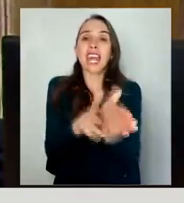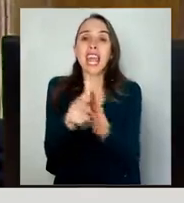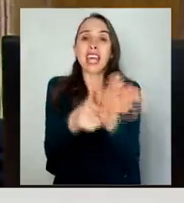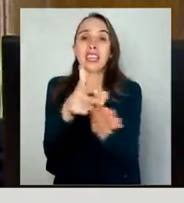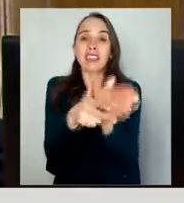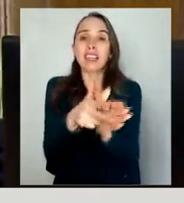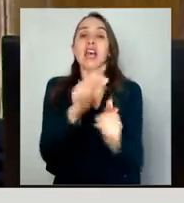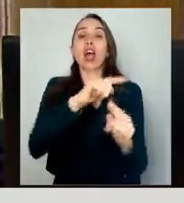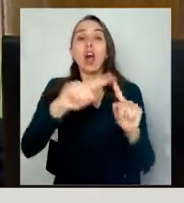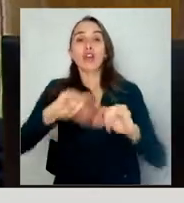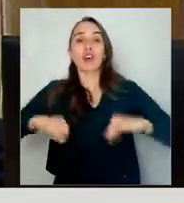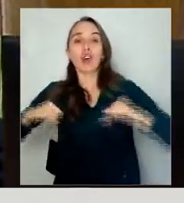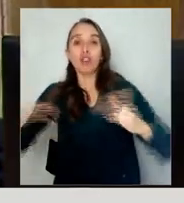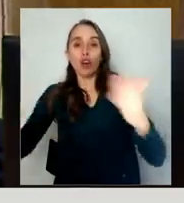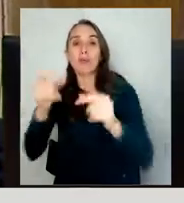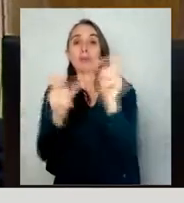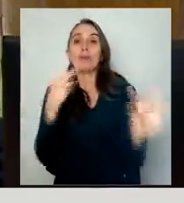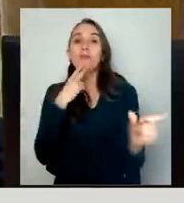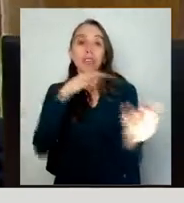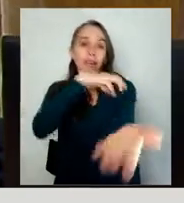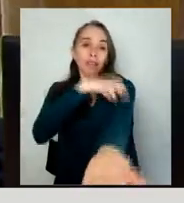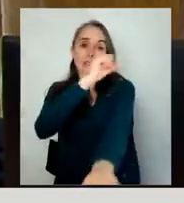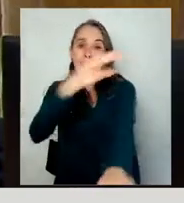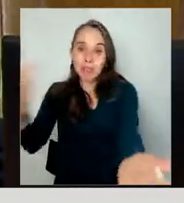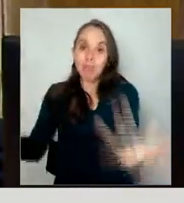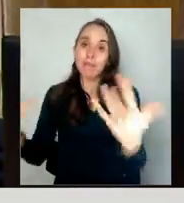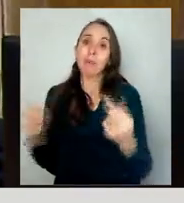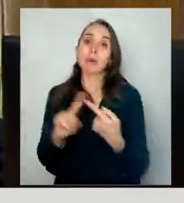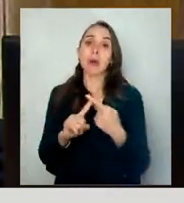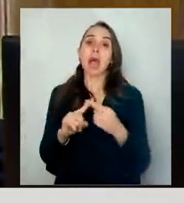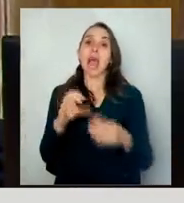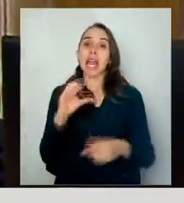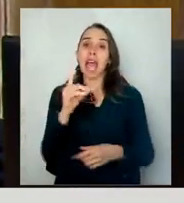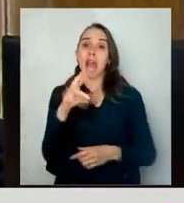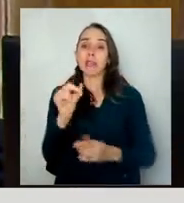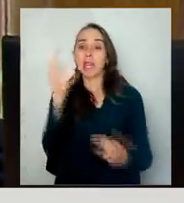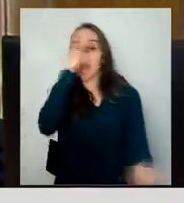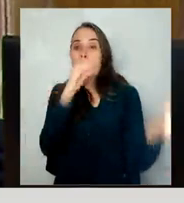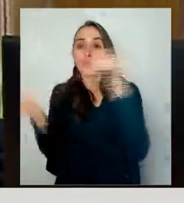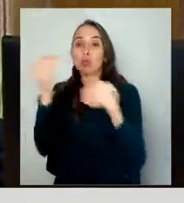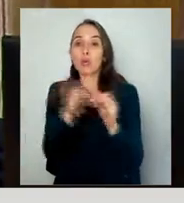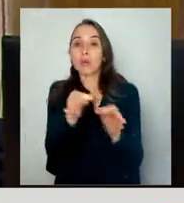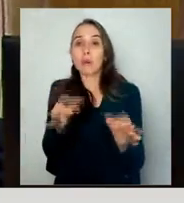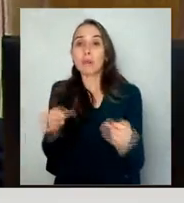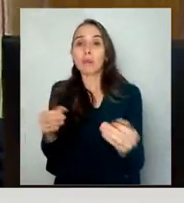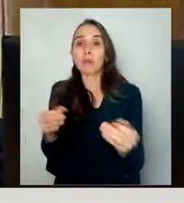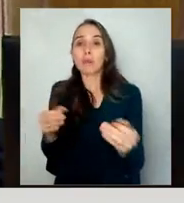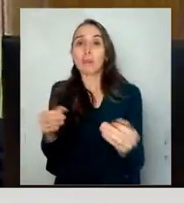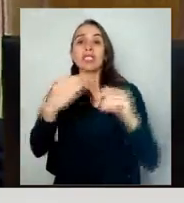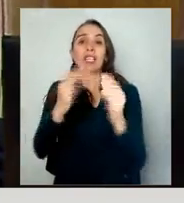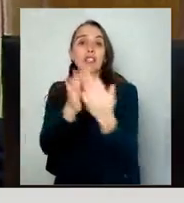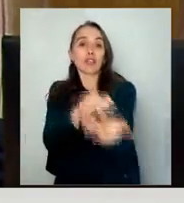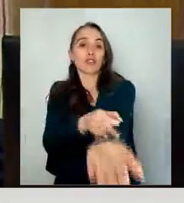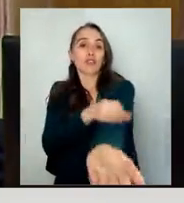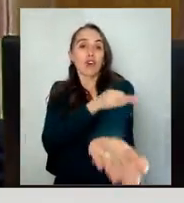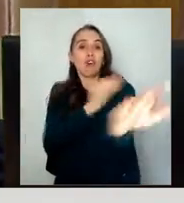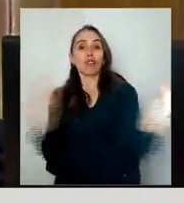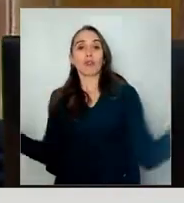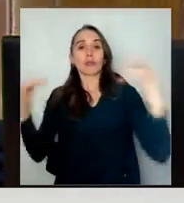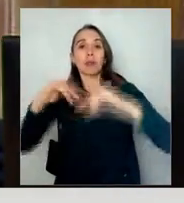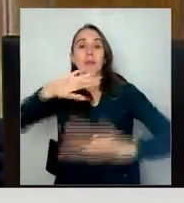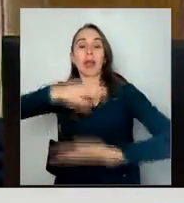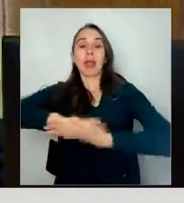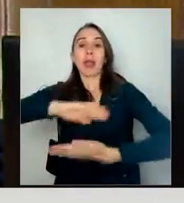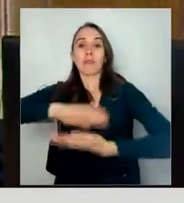de la comunidad atacameña y transformando a Caldera en un pueblo de turismo que congrega a visitantes de todo el país para Estas fiestas desde